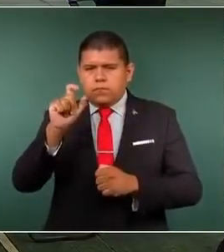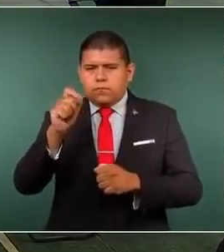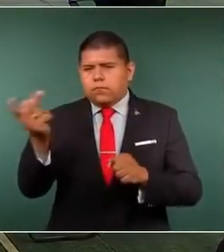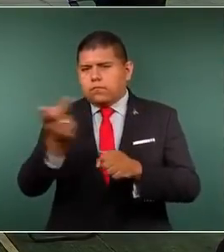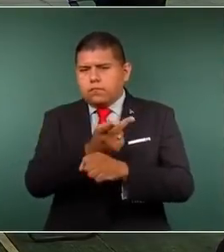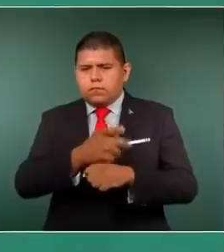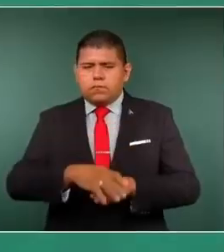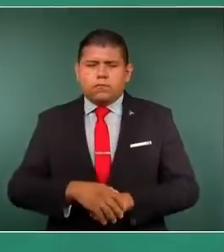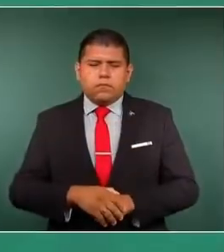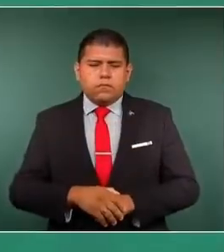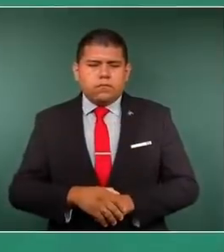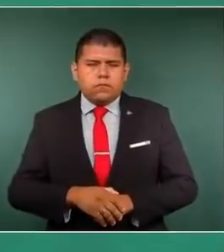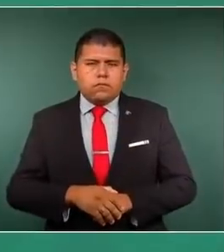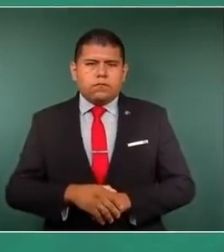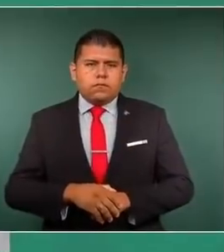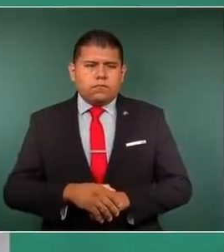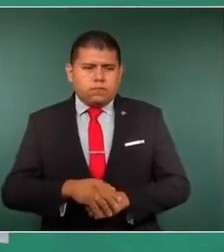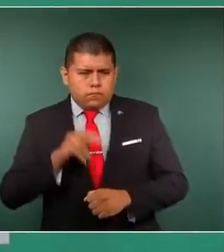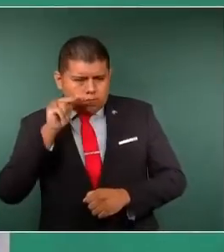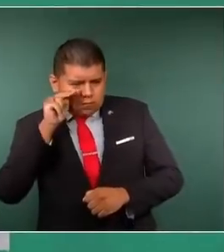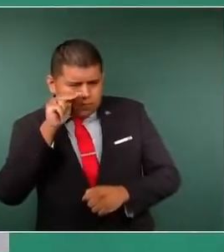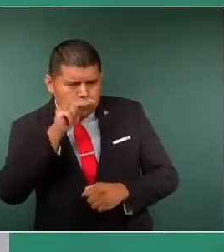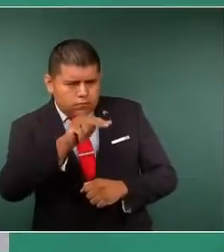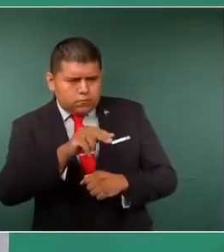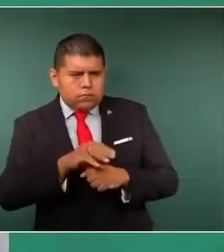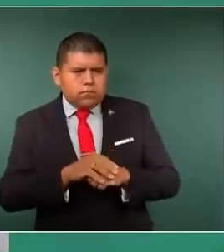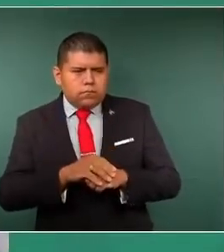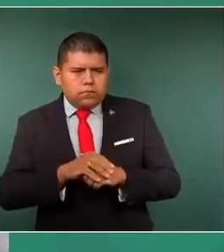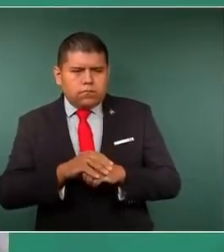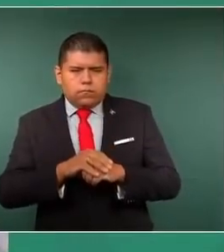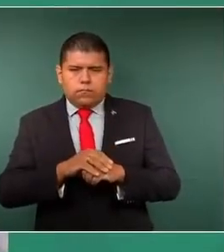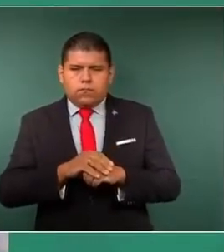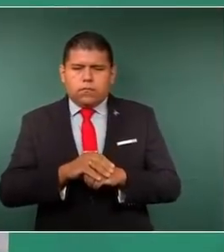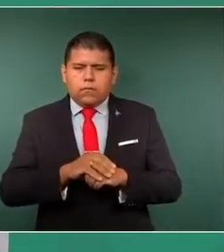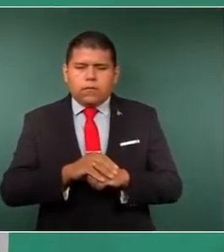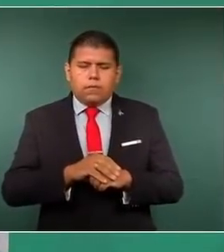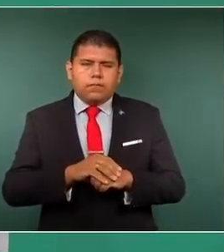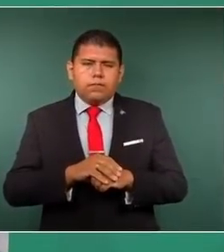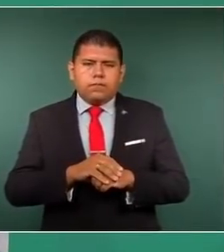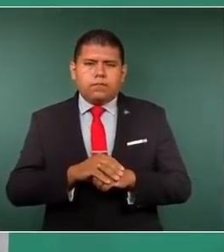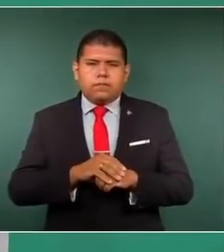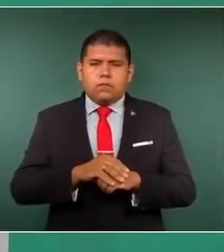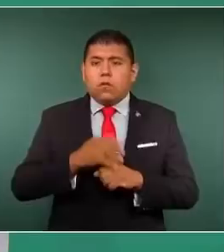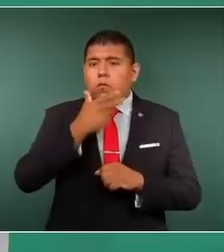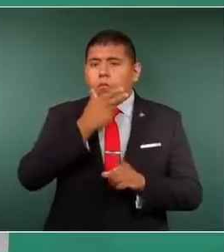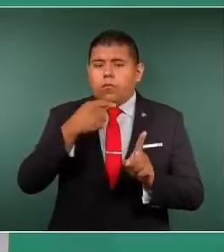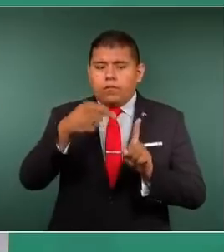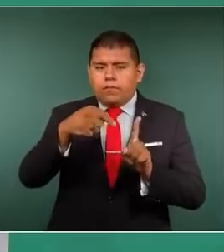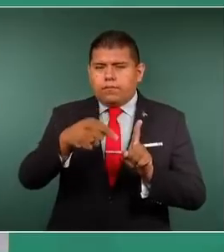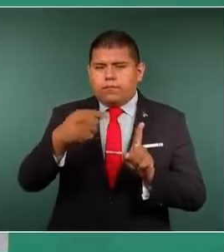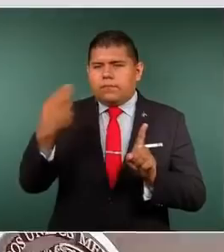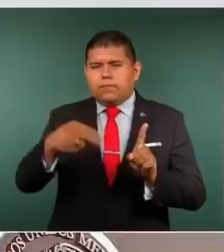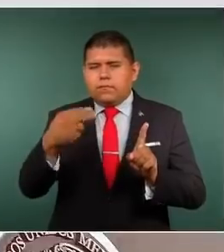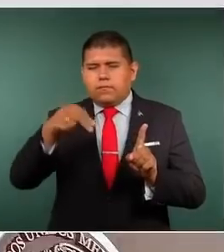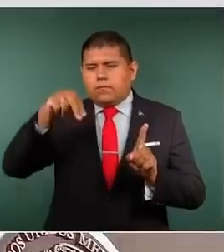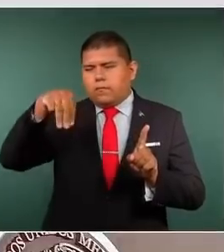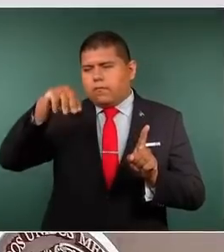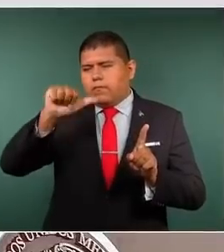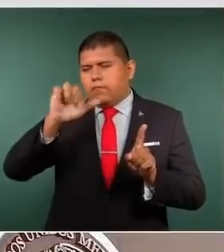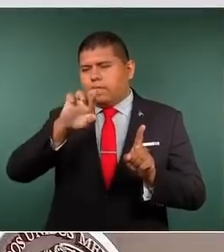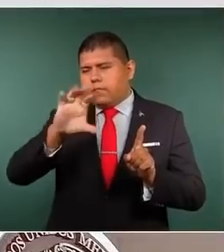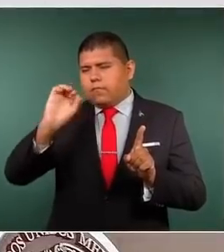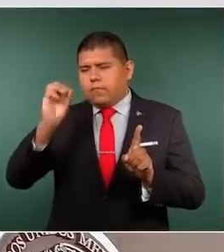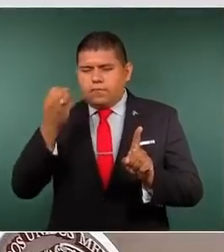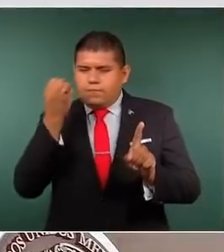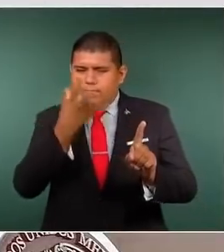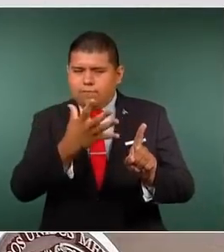tiene algunos indicios del arribo de el marrón a la casa que